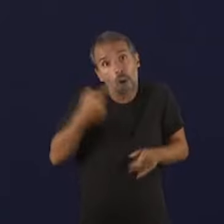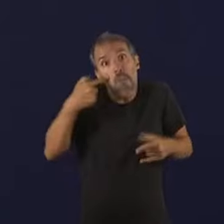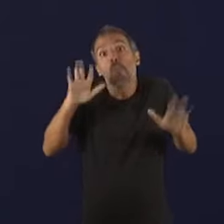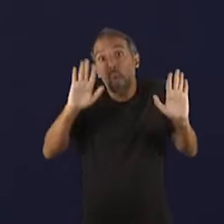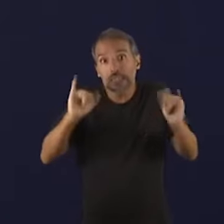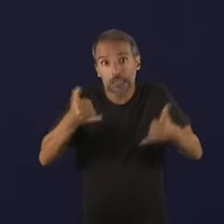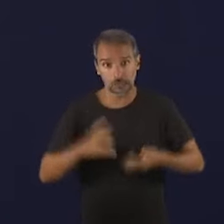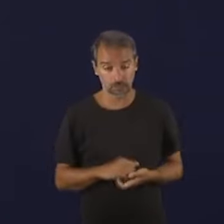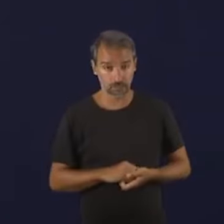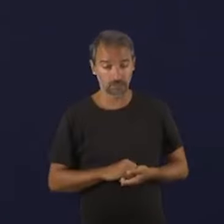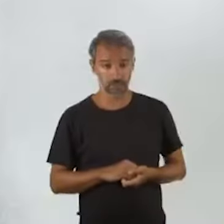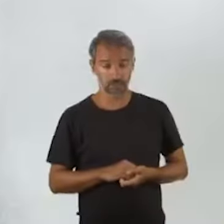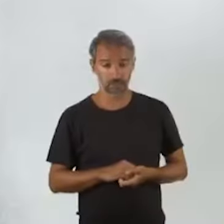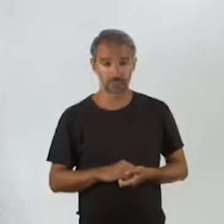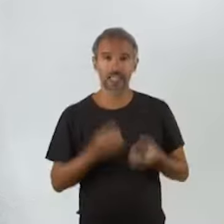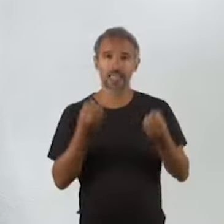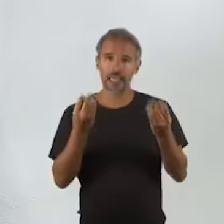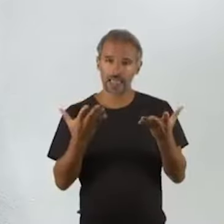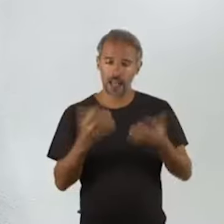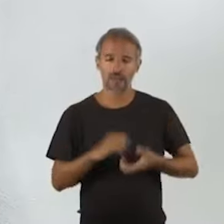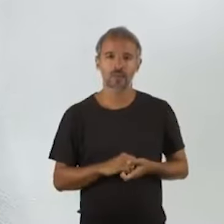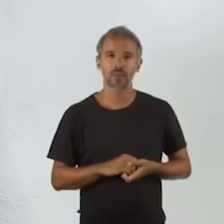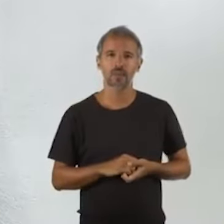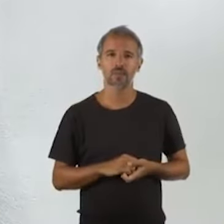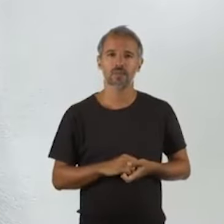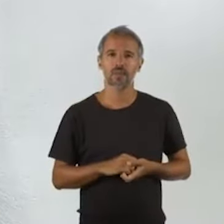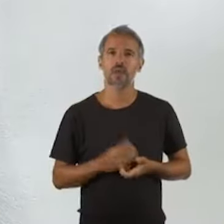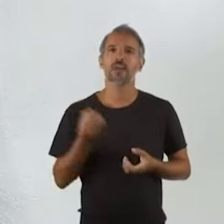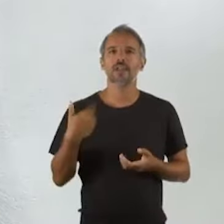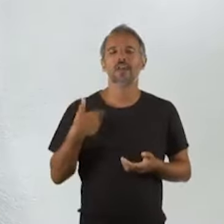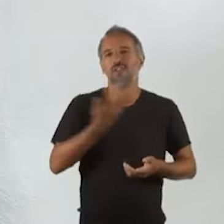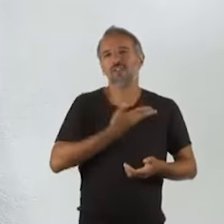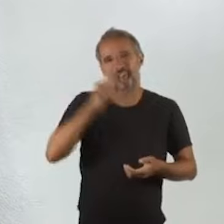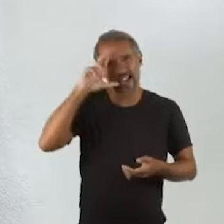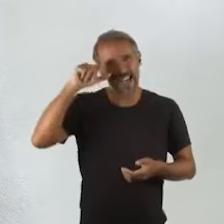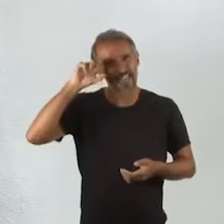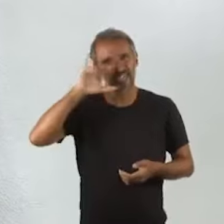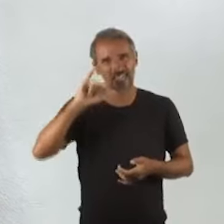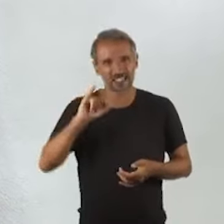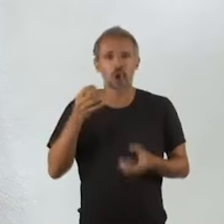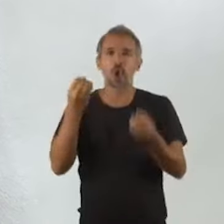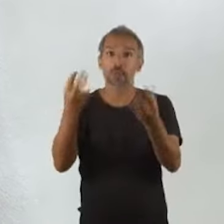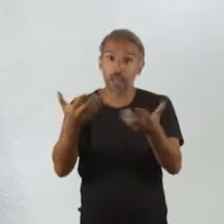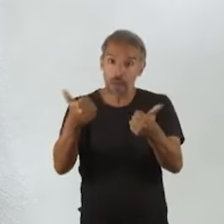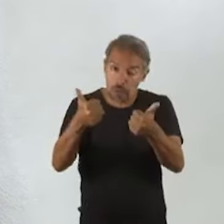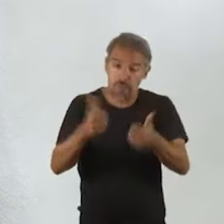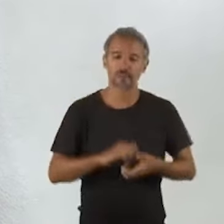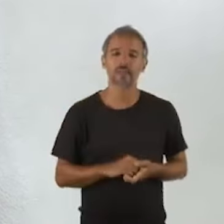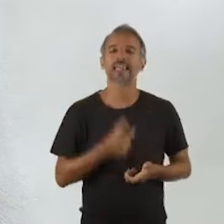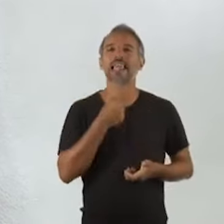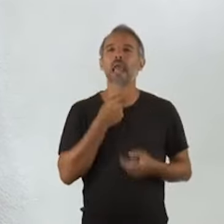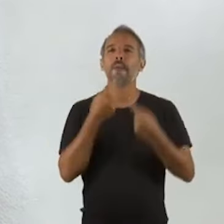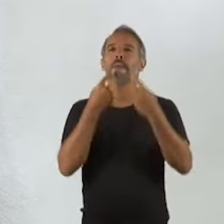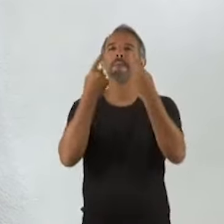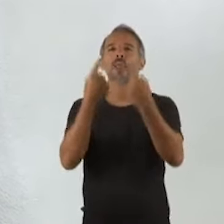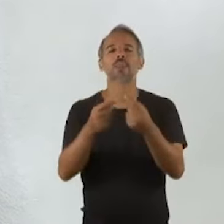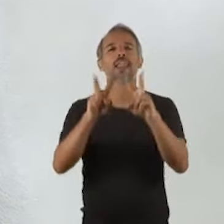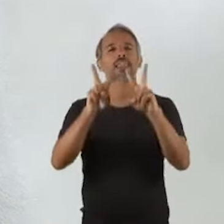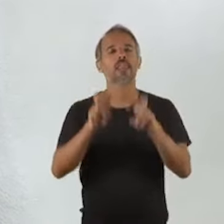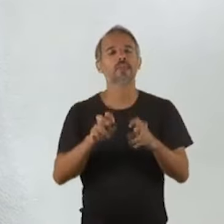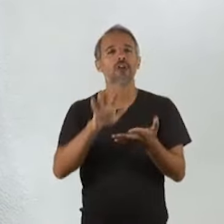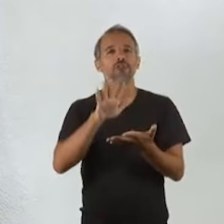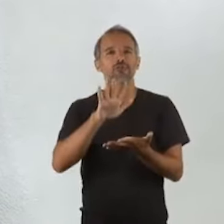evaluado qué tal Manuel Buen día ferná radi de la c Cómo te va bien Quería preguntarte cuestiones al respecto